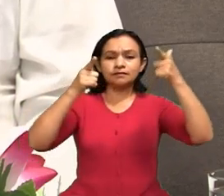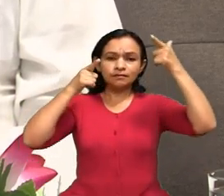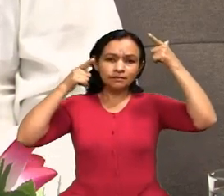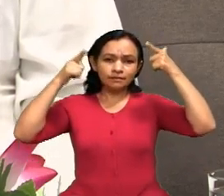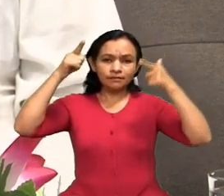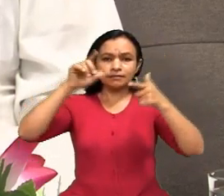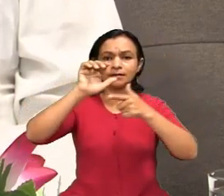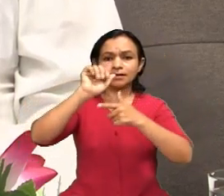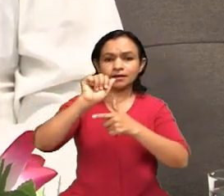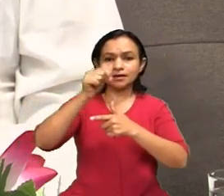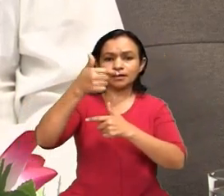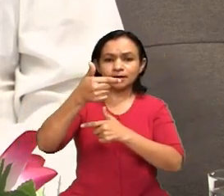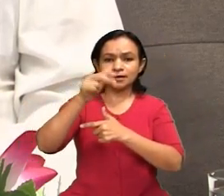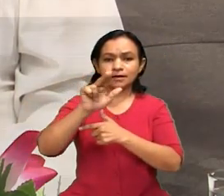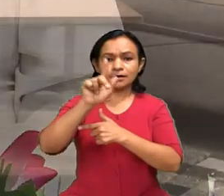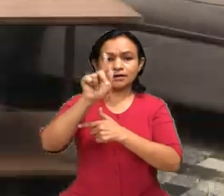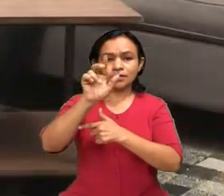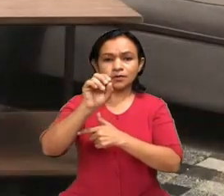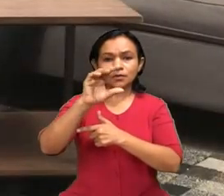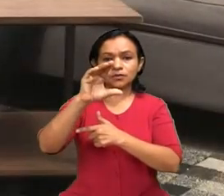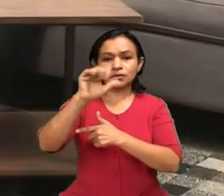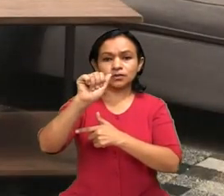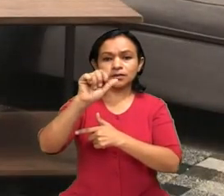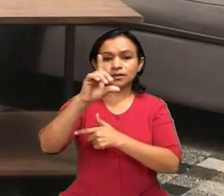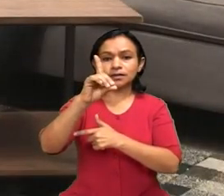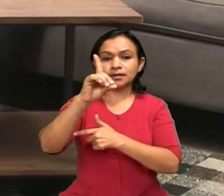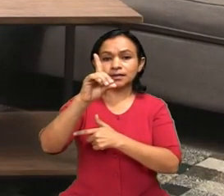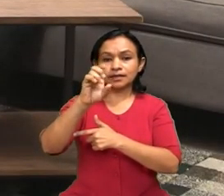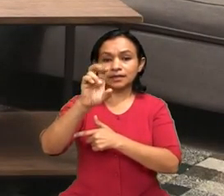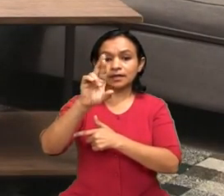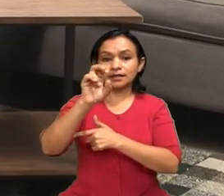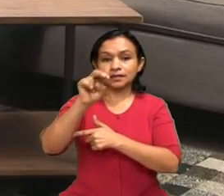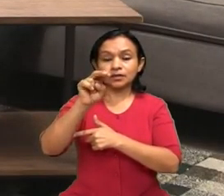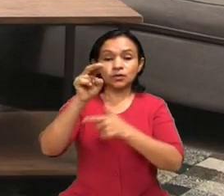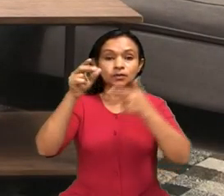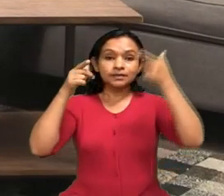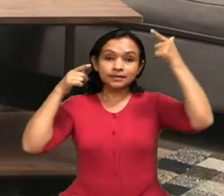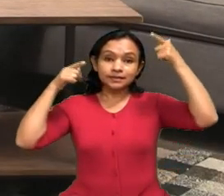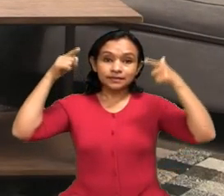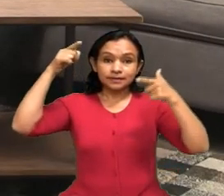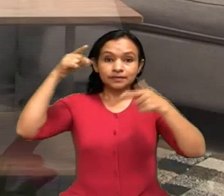Calderón Sandino. Un día como hoy, en